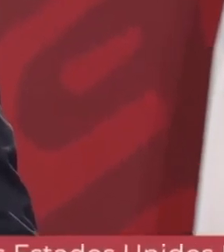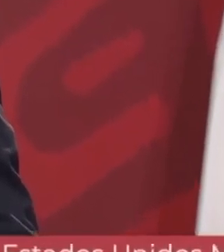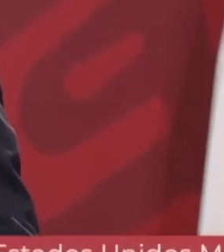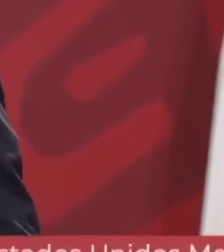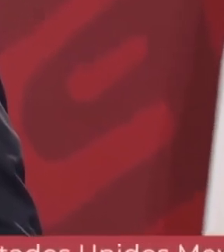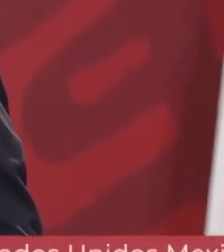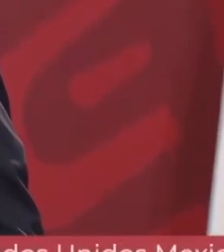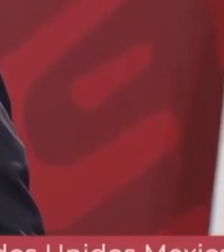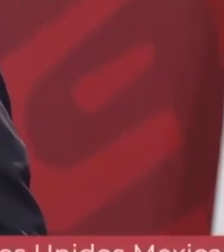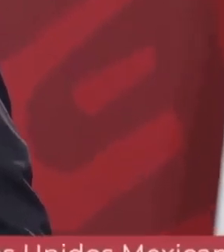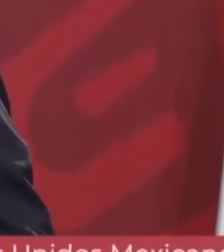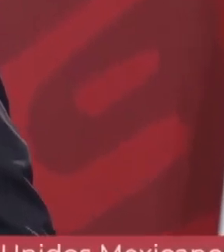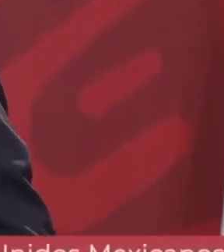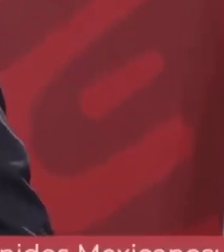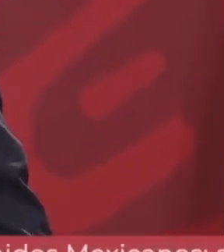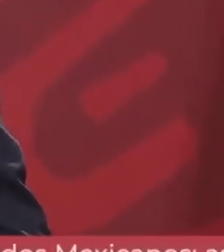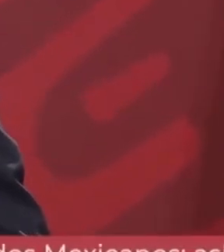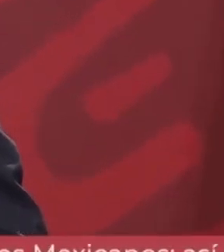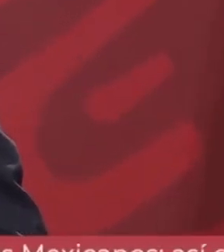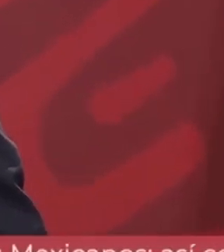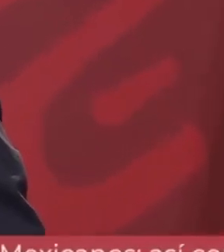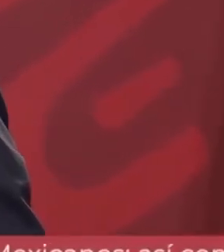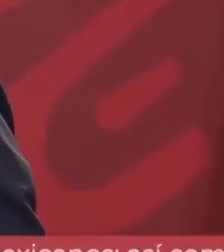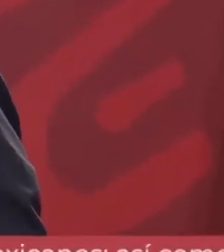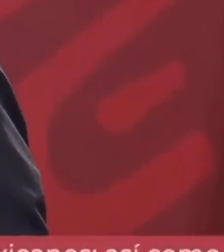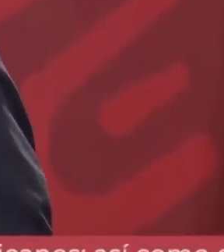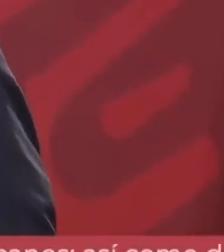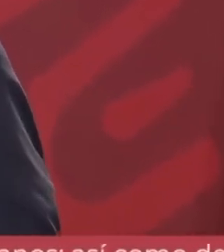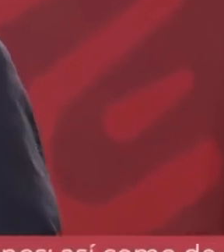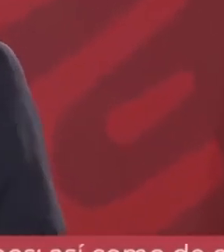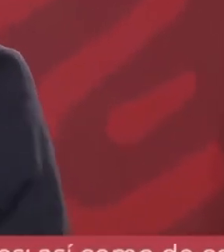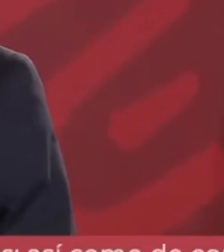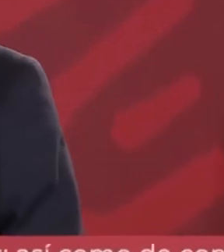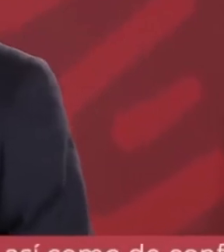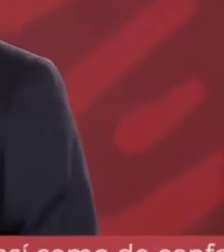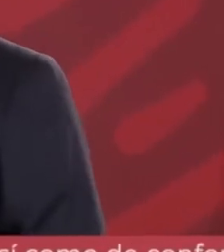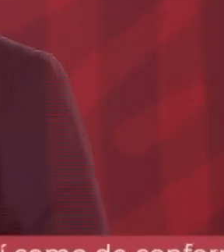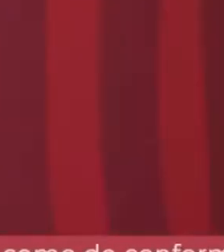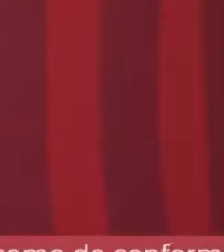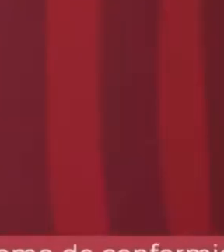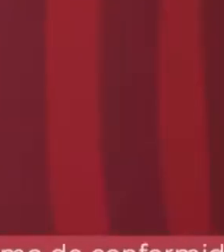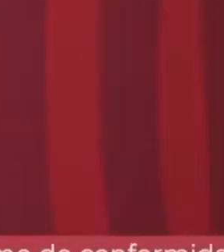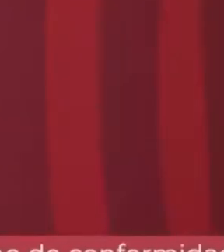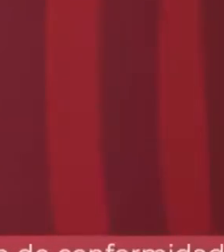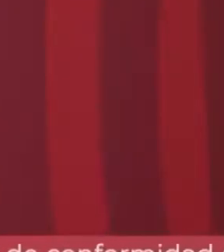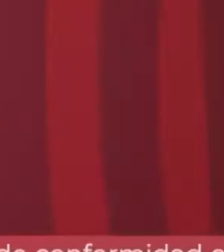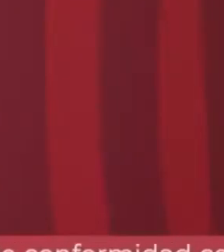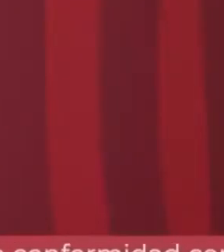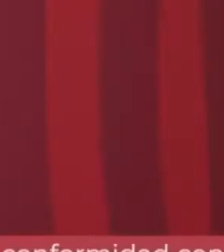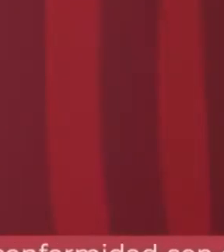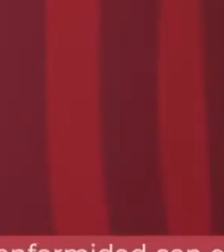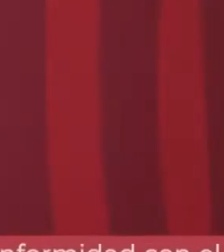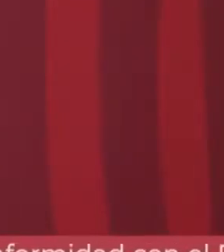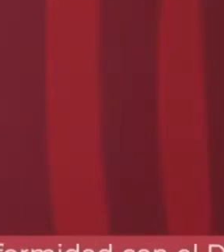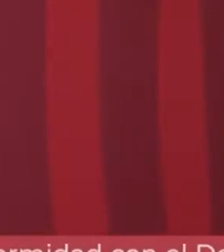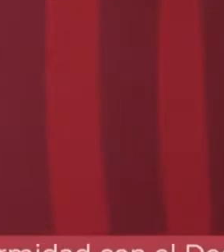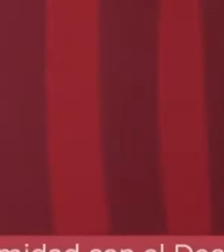particulares, sobre todo extranjeras. Si no lo dijeron así